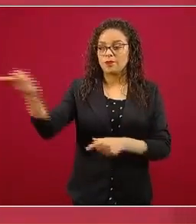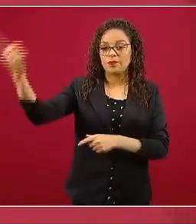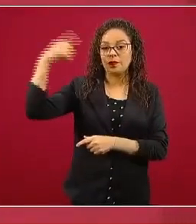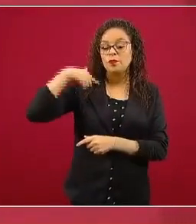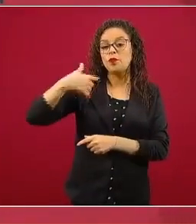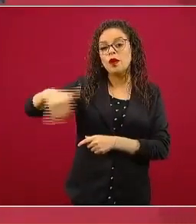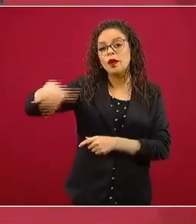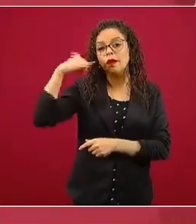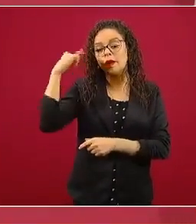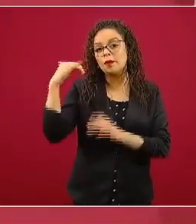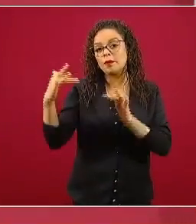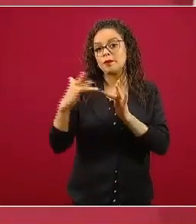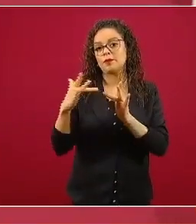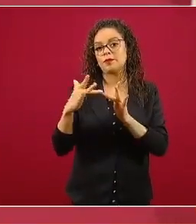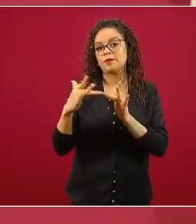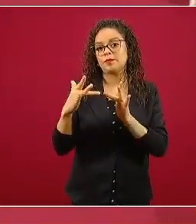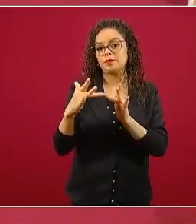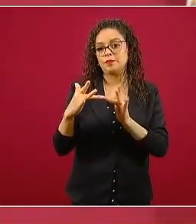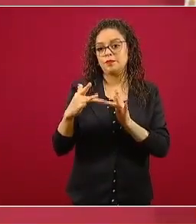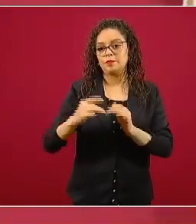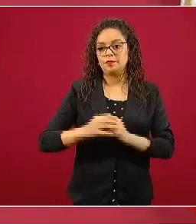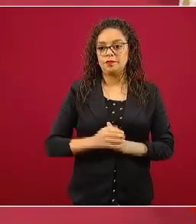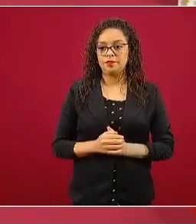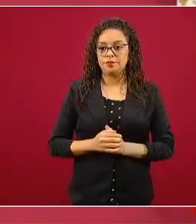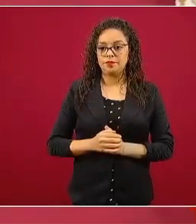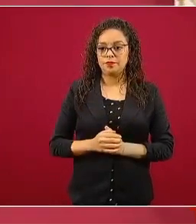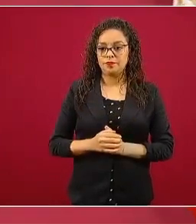para decirme que ayudaban.